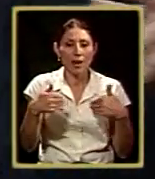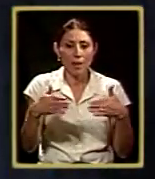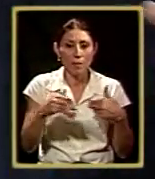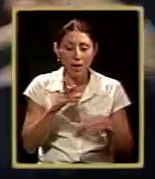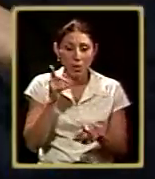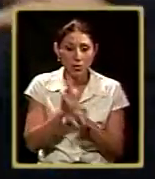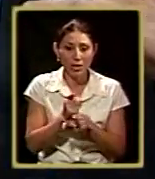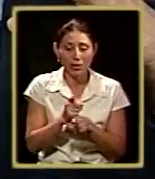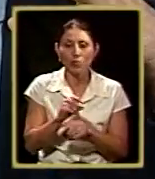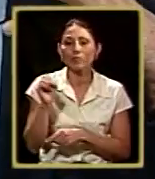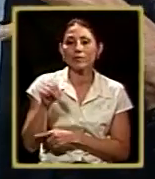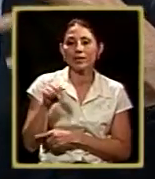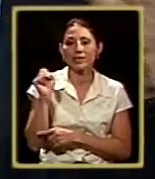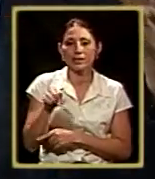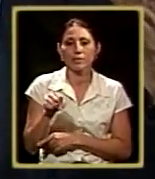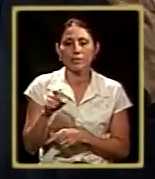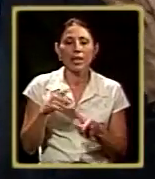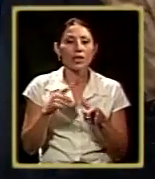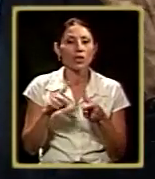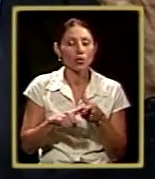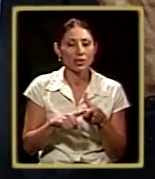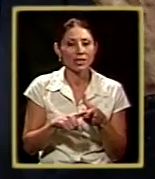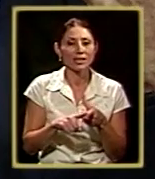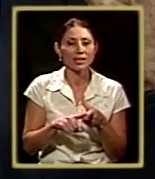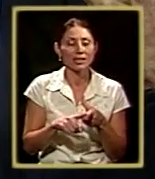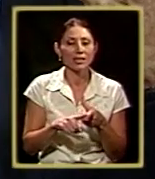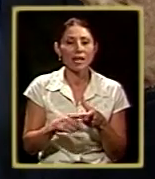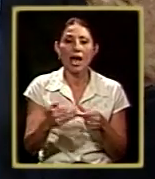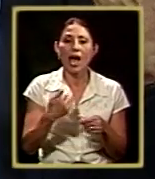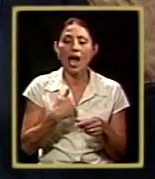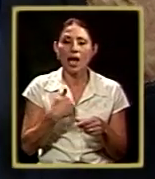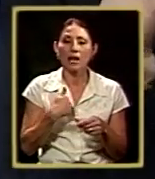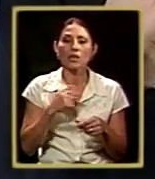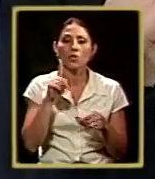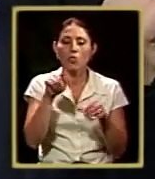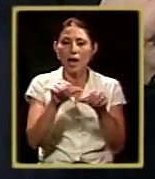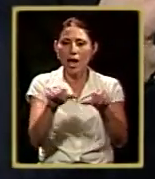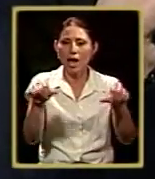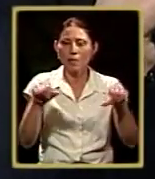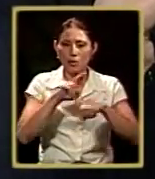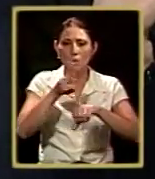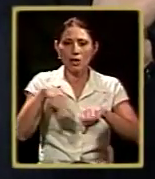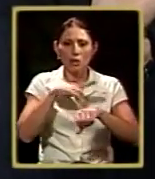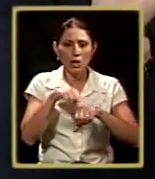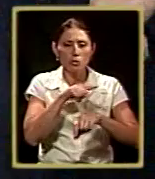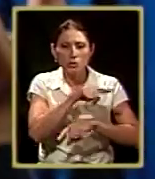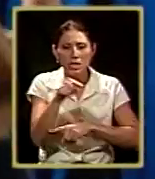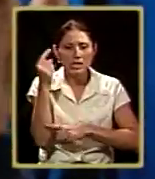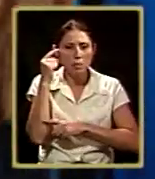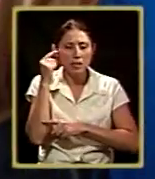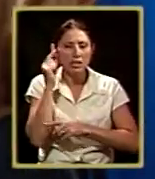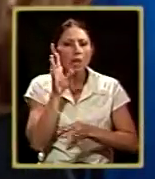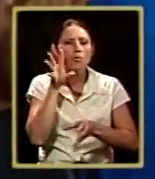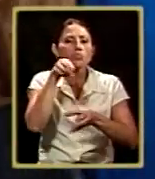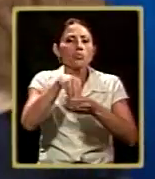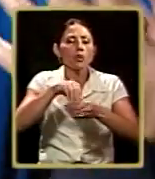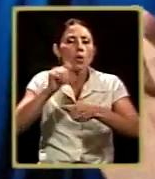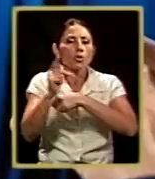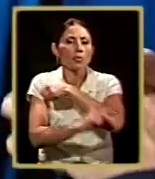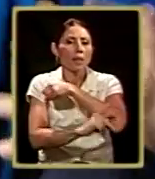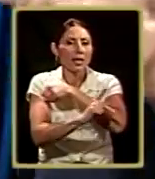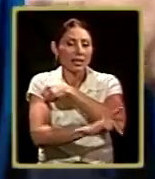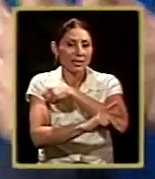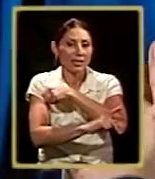Entonces, además hay un ámbito natural. ¿Han pensado en incursionar en otros países? Sospecho que con eso ya